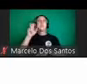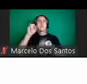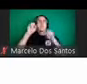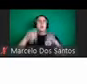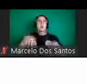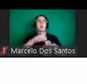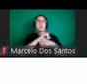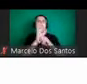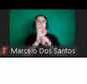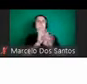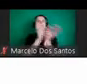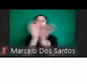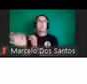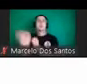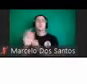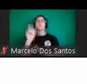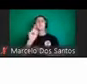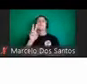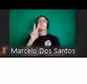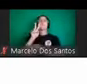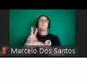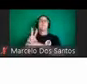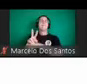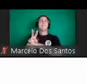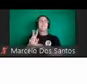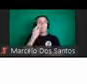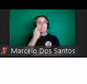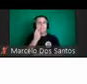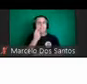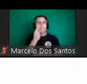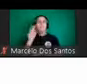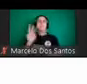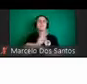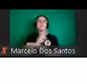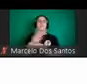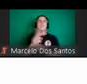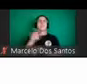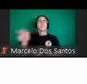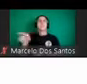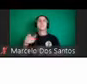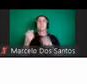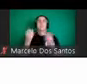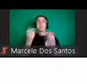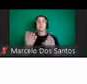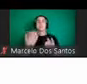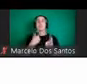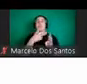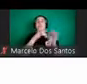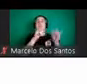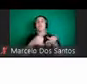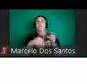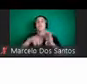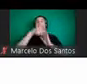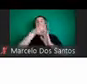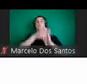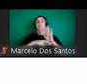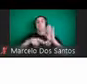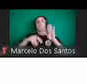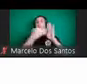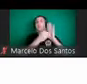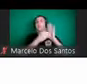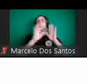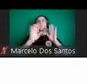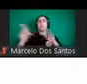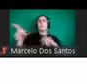es así que en esas medidas preventivas visualizamos, por ejemplo, la exoneración de las asistencias de